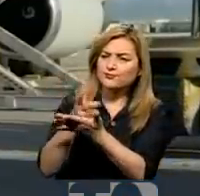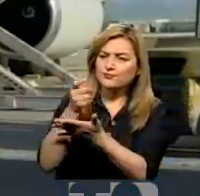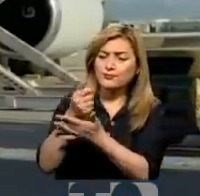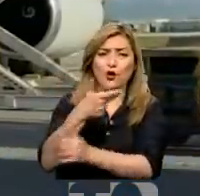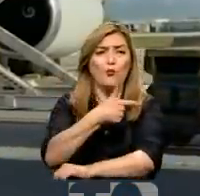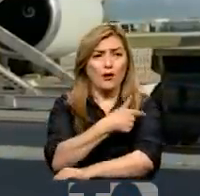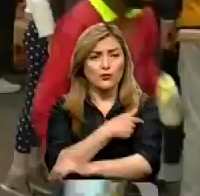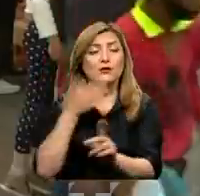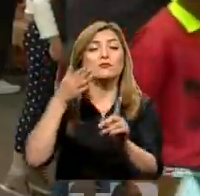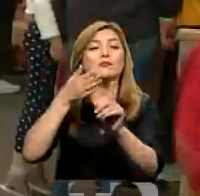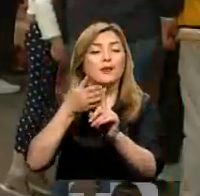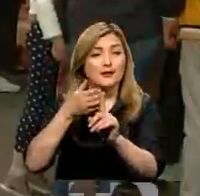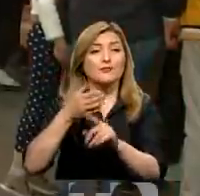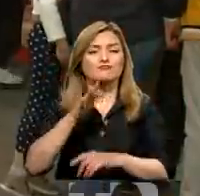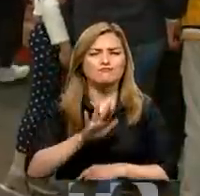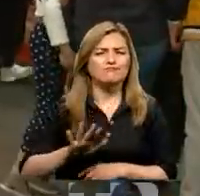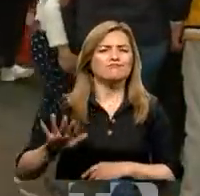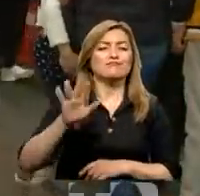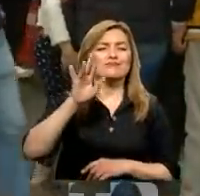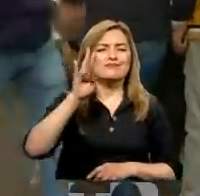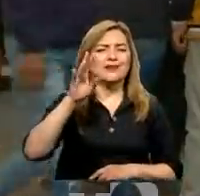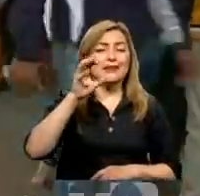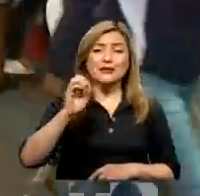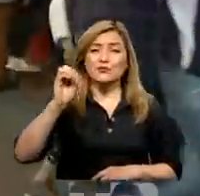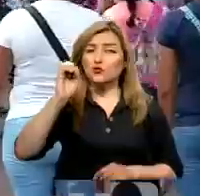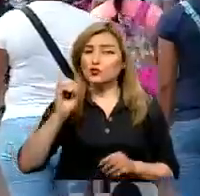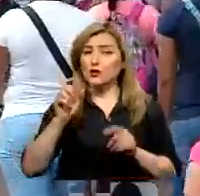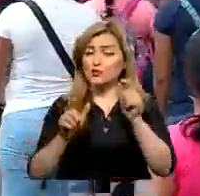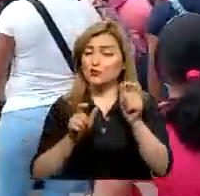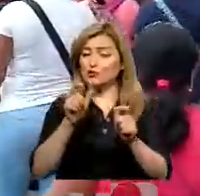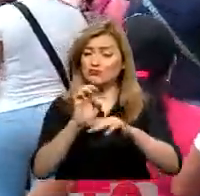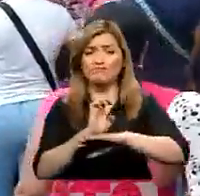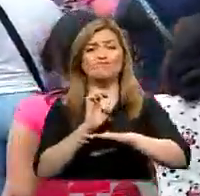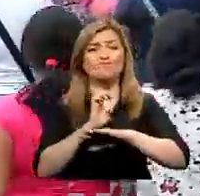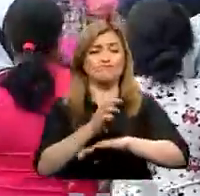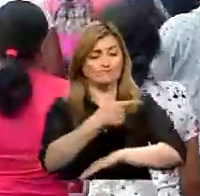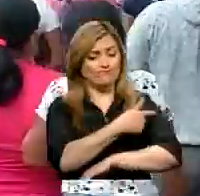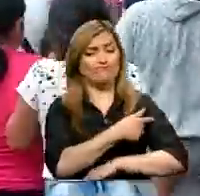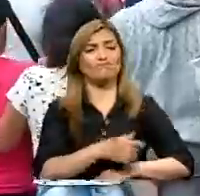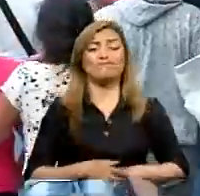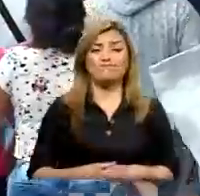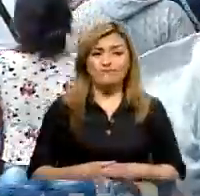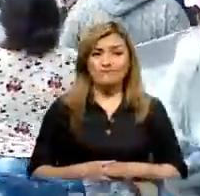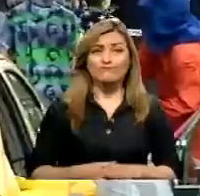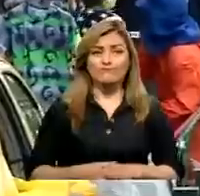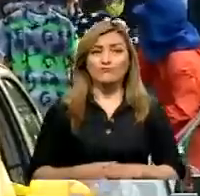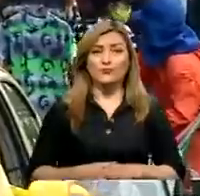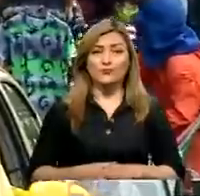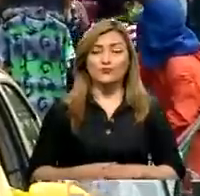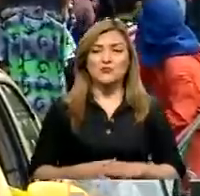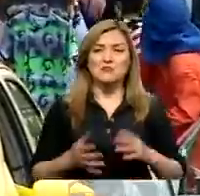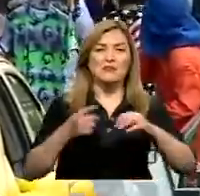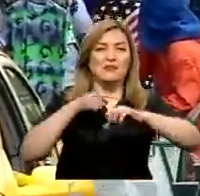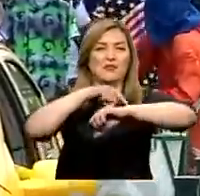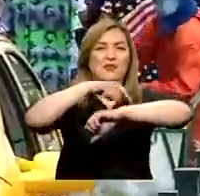vacunas y alcanzar la meta de inmunizar a al menos el 70% de la población. Meta que, al paso en el que vamos, aseguran, tomaría